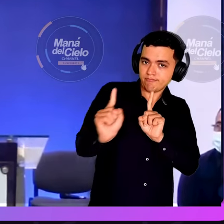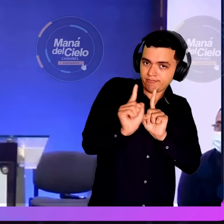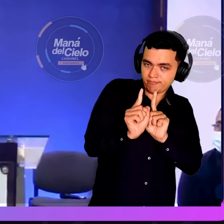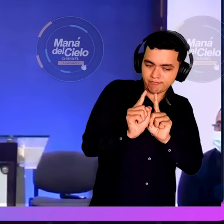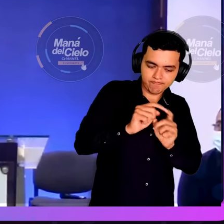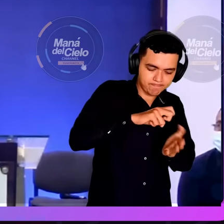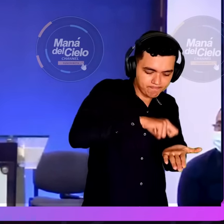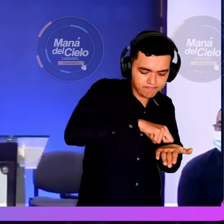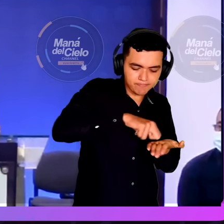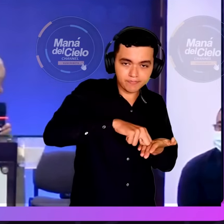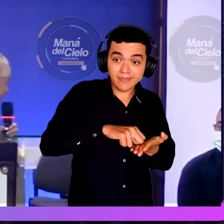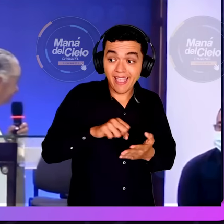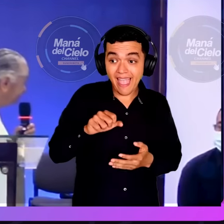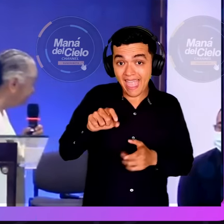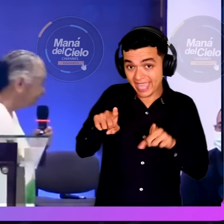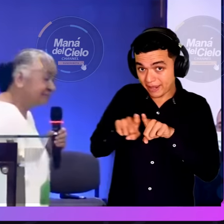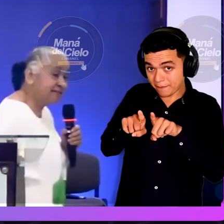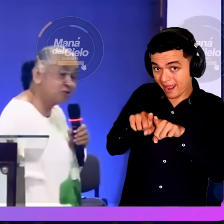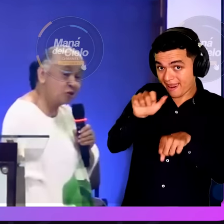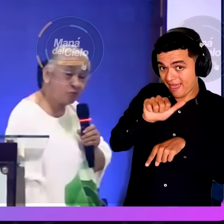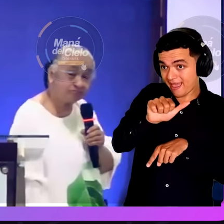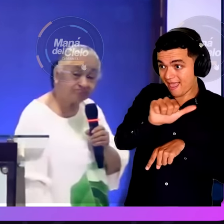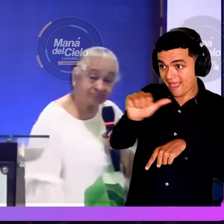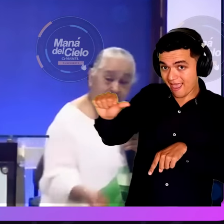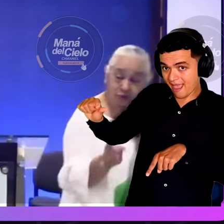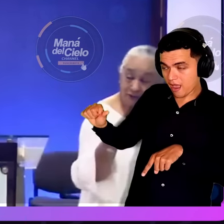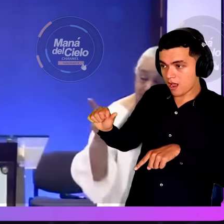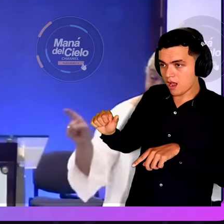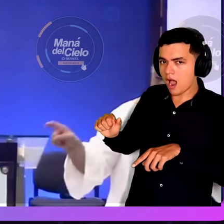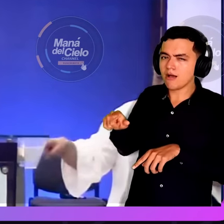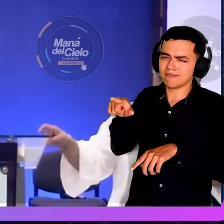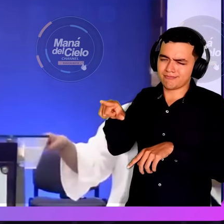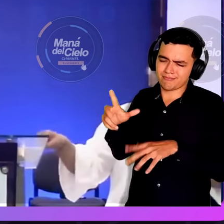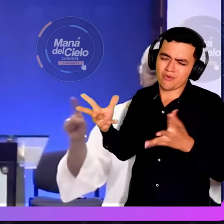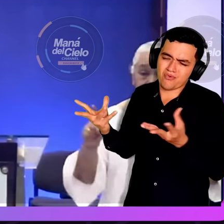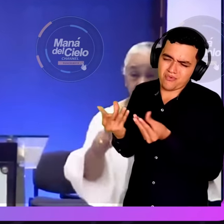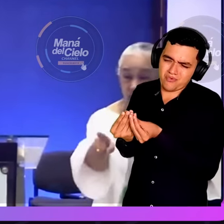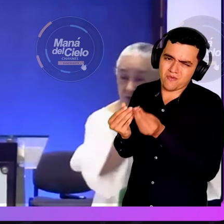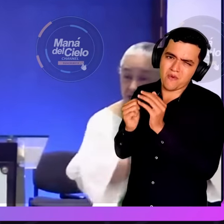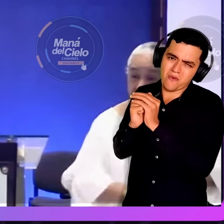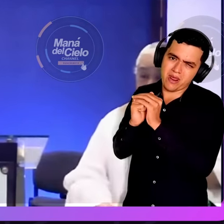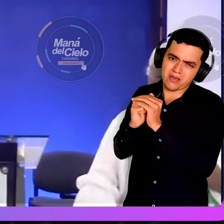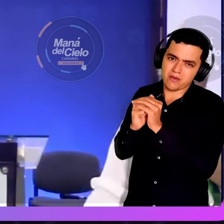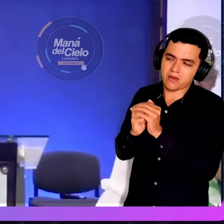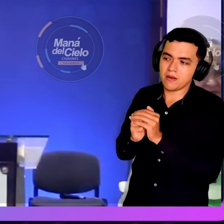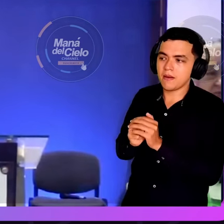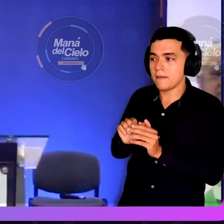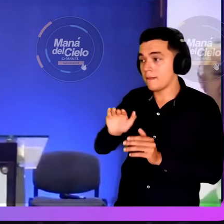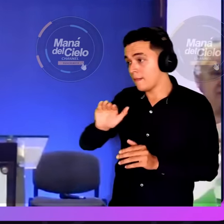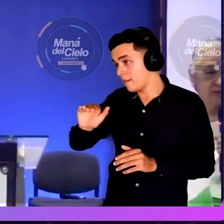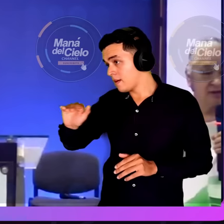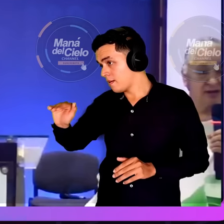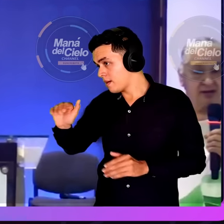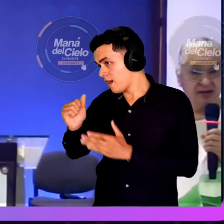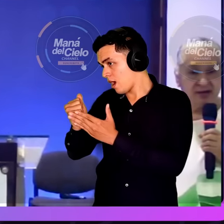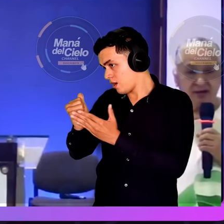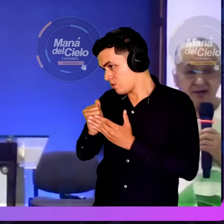Cuando Dios dice no, es no. Le llegó su tiempo.